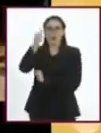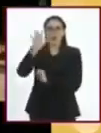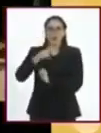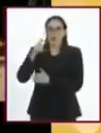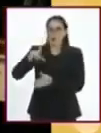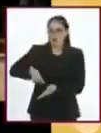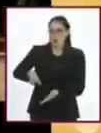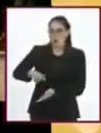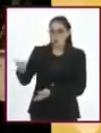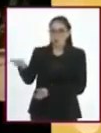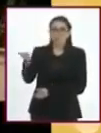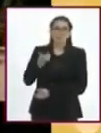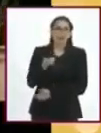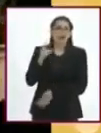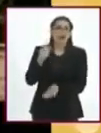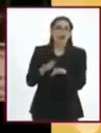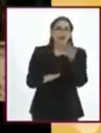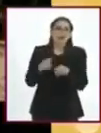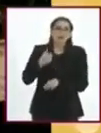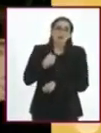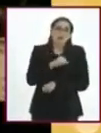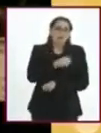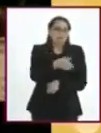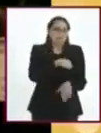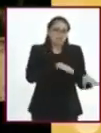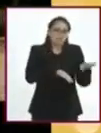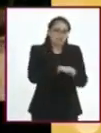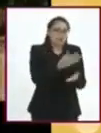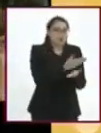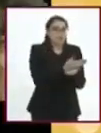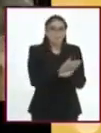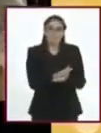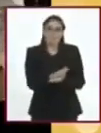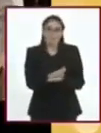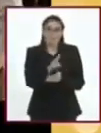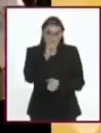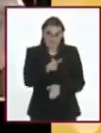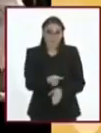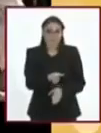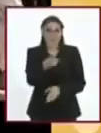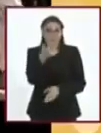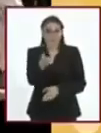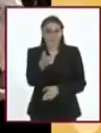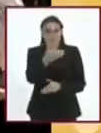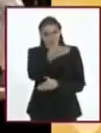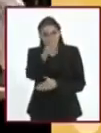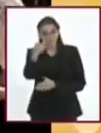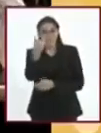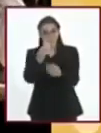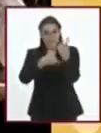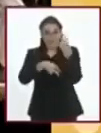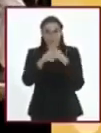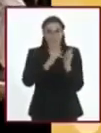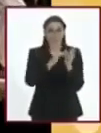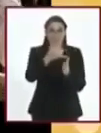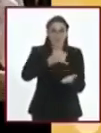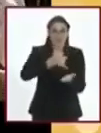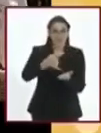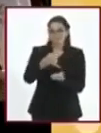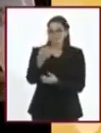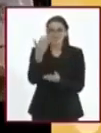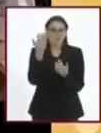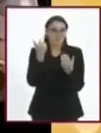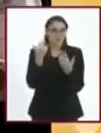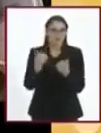gobierno o ellos realizan otras actividades por fuera. Entonces esto es muy, muy preocupante y realmente las políticas no